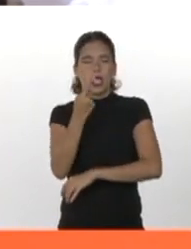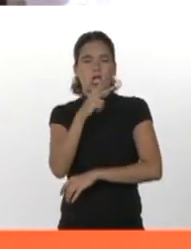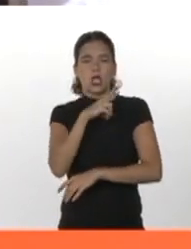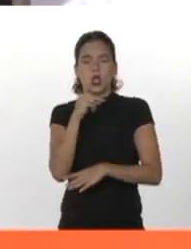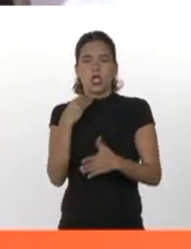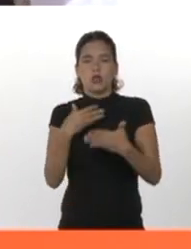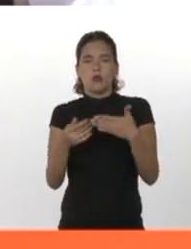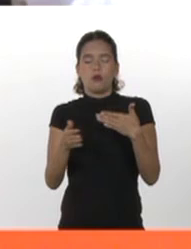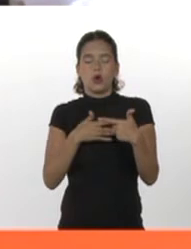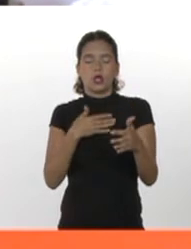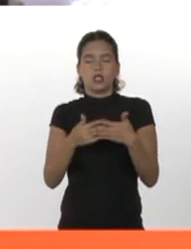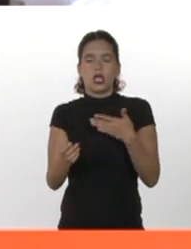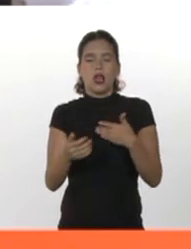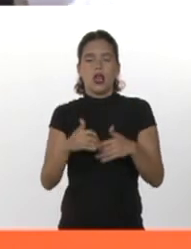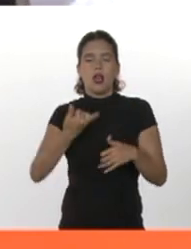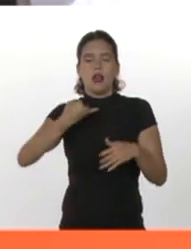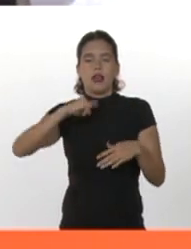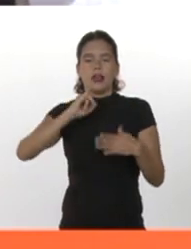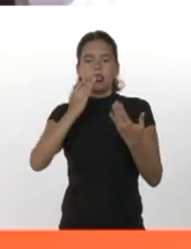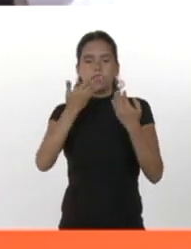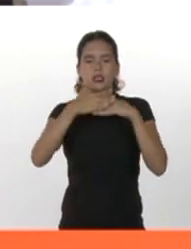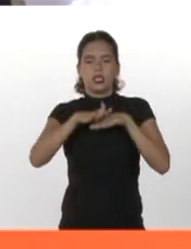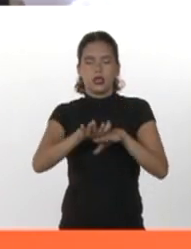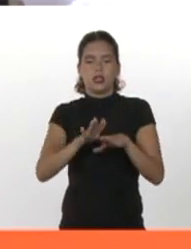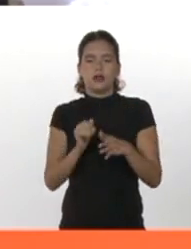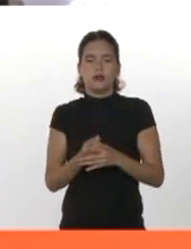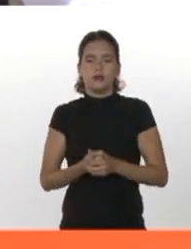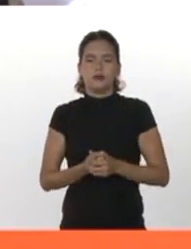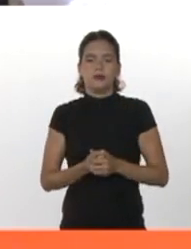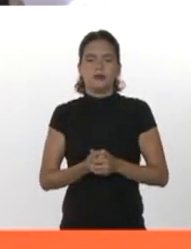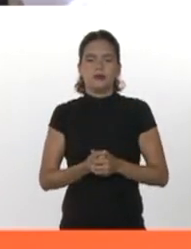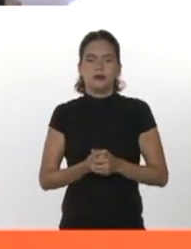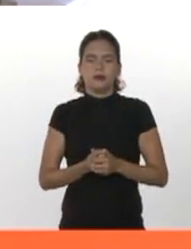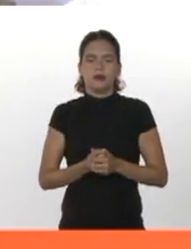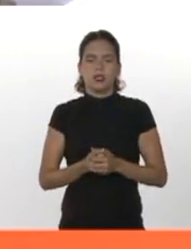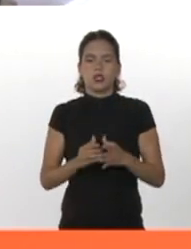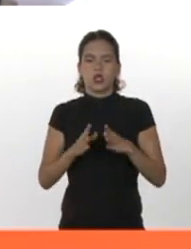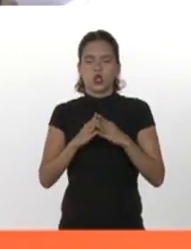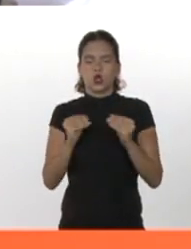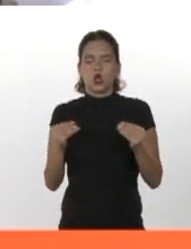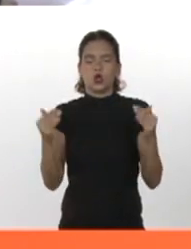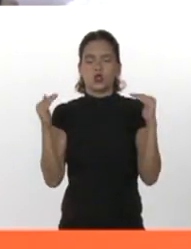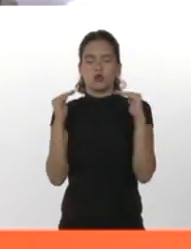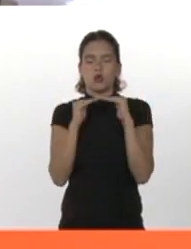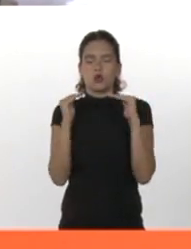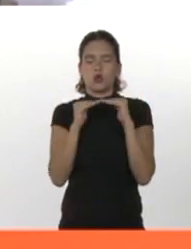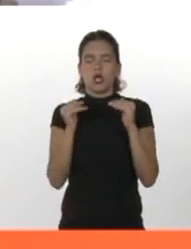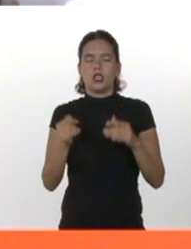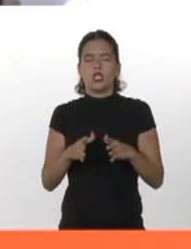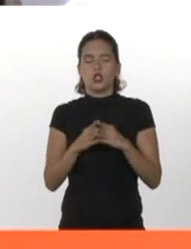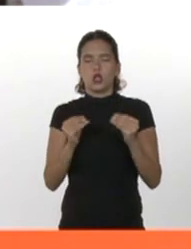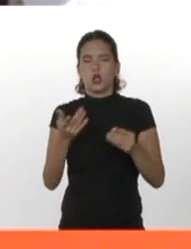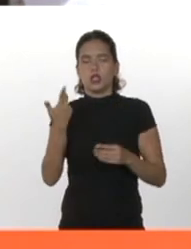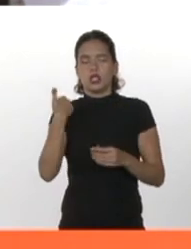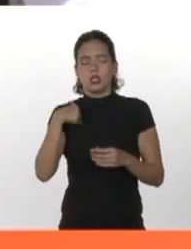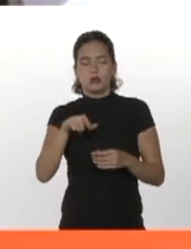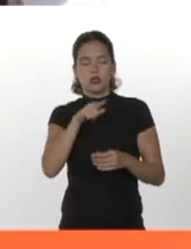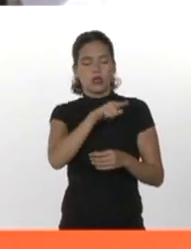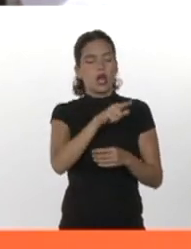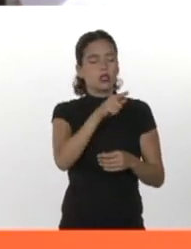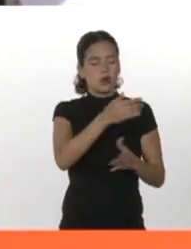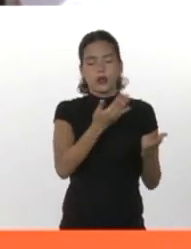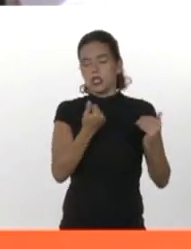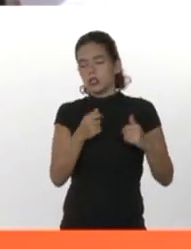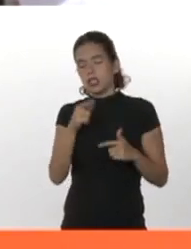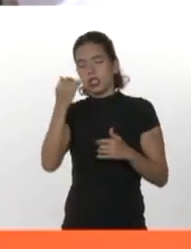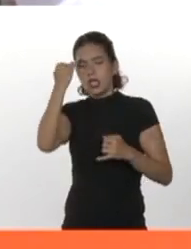que incluirlos de todas formas. Es la mayor relevancia, ¿verdad? Todos somos iguales, todos debemos ser tomados en cuenta